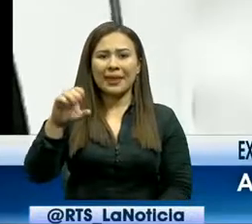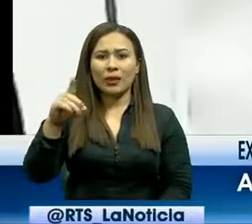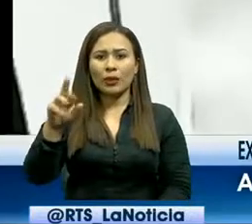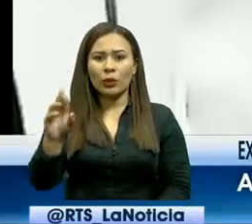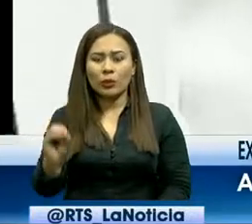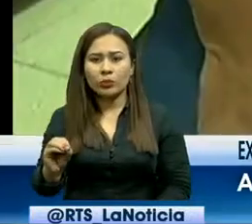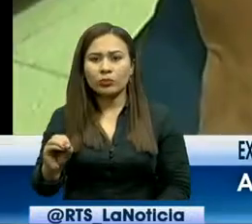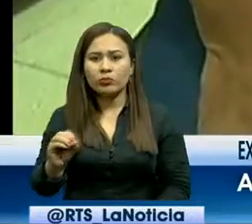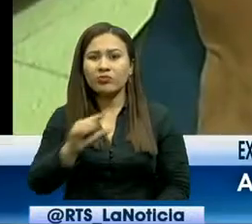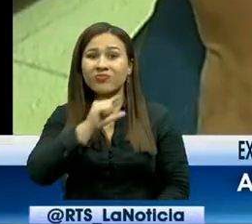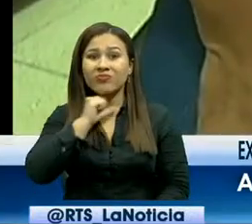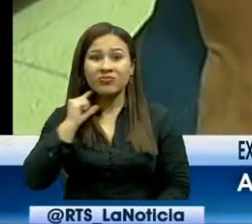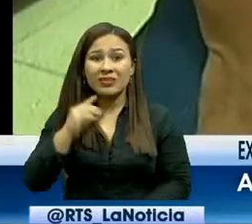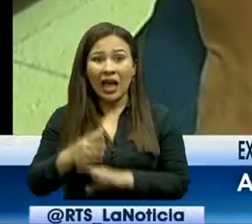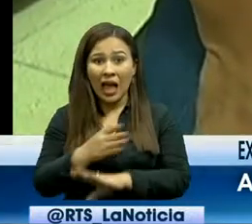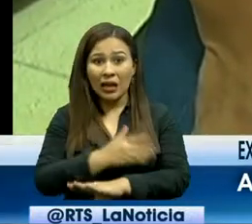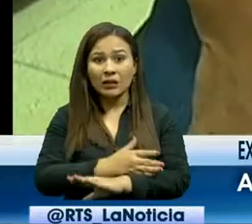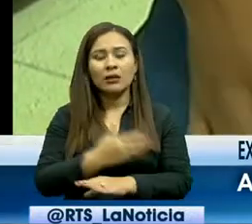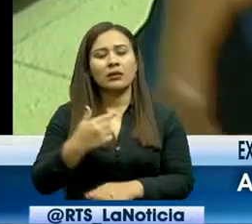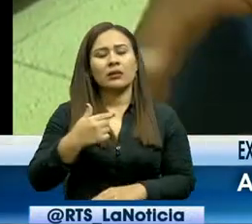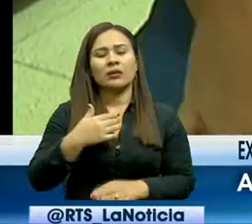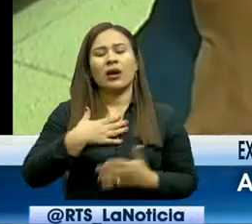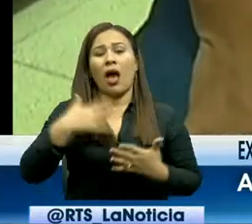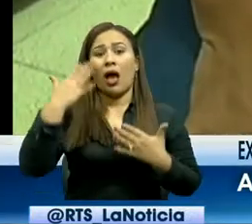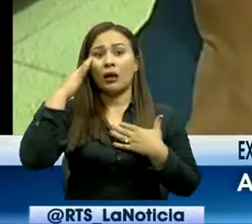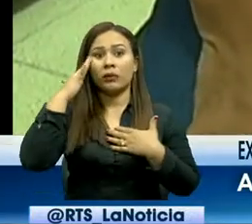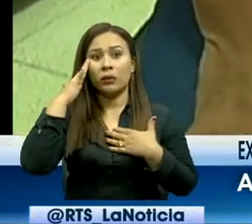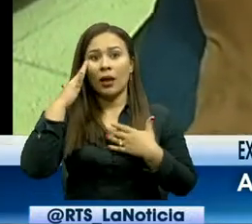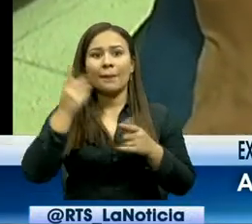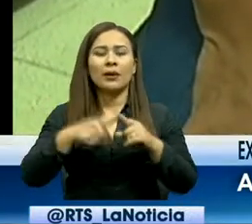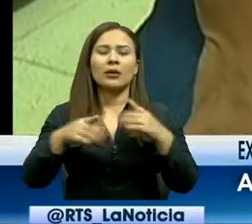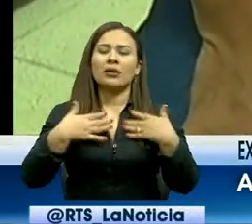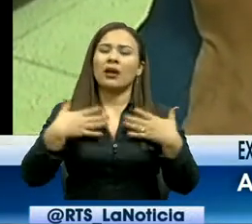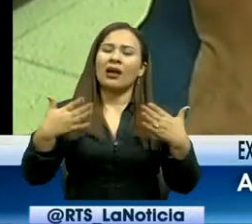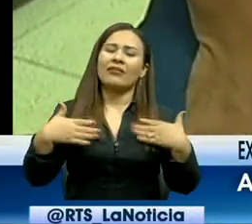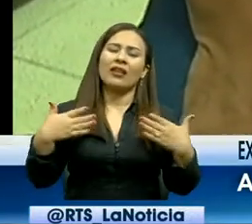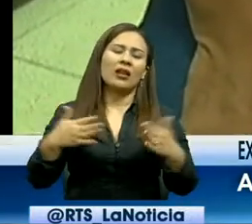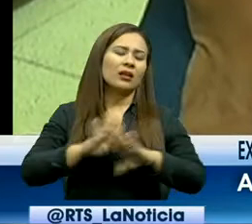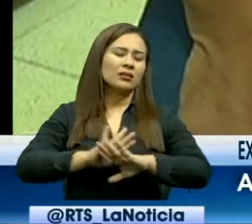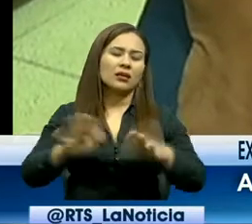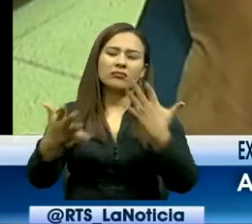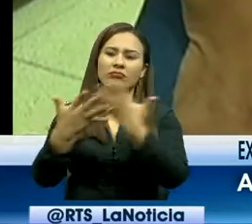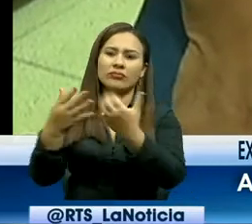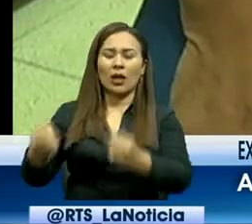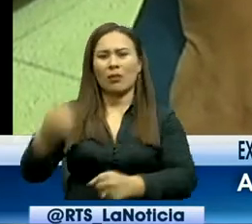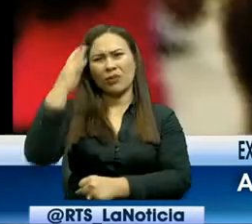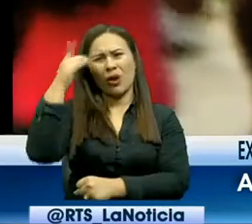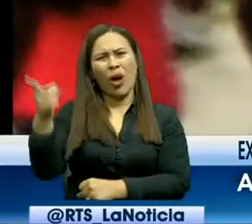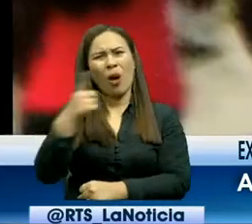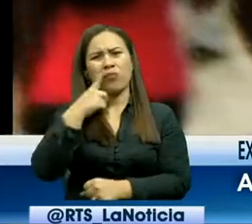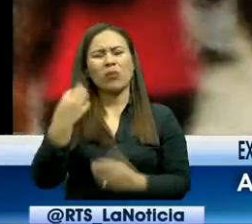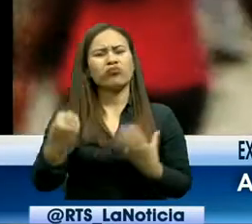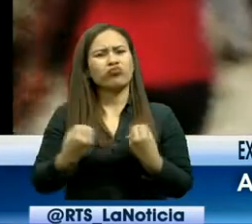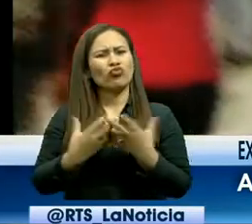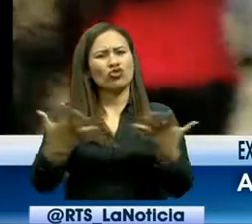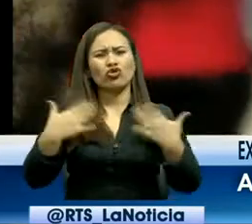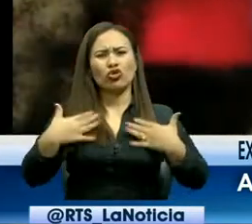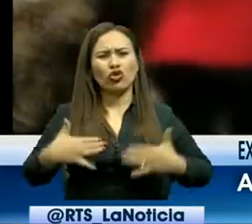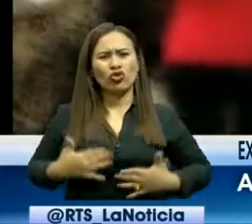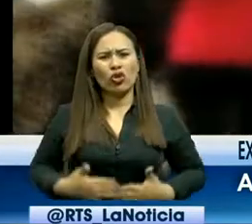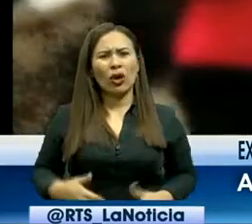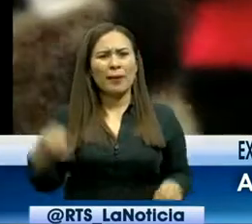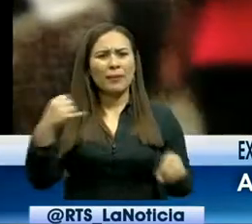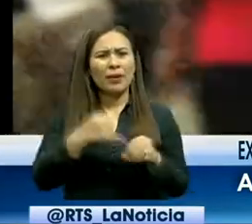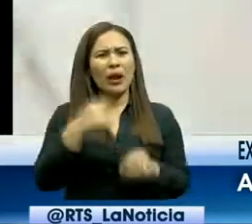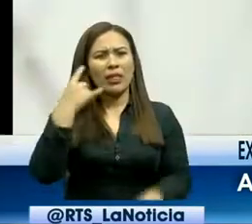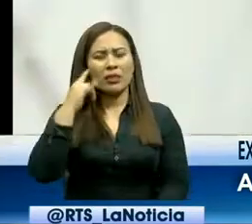pero al mismo tiempo alegre porque lo cogieron para que ya no siga haciéndole daño a nadie más. Hace 4 años, Cecilia y